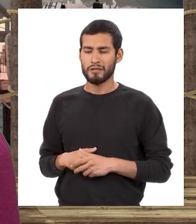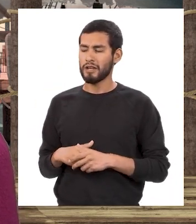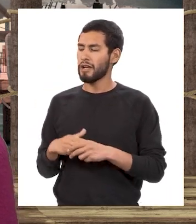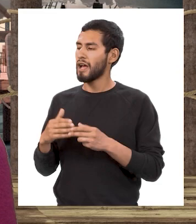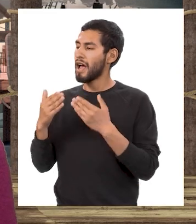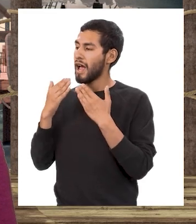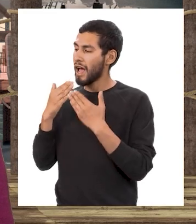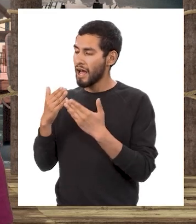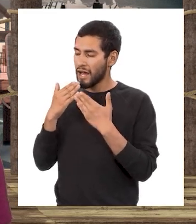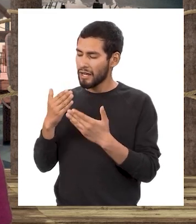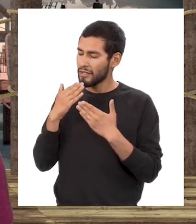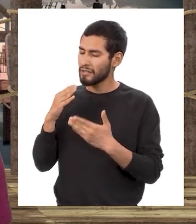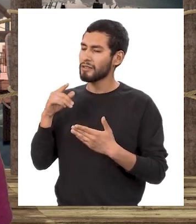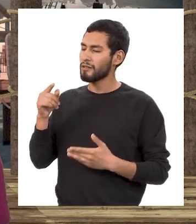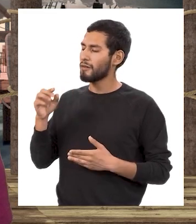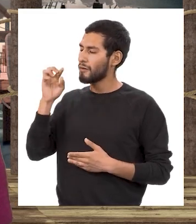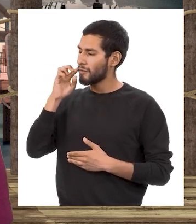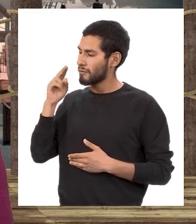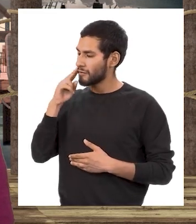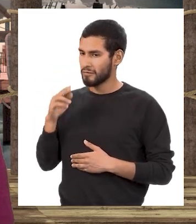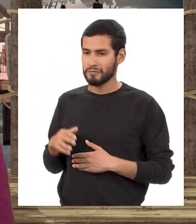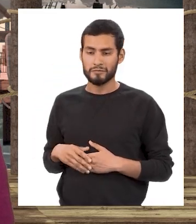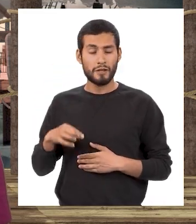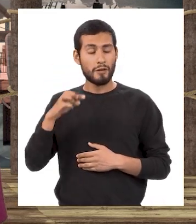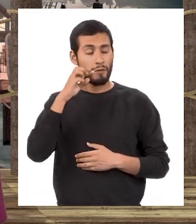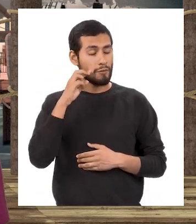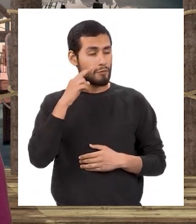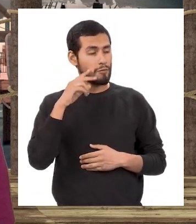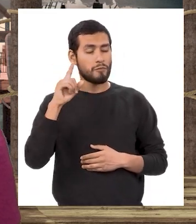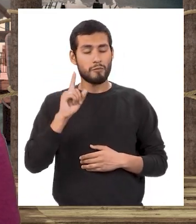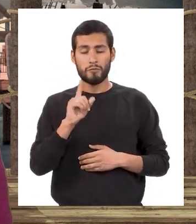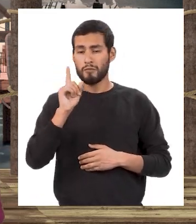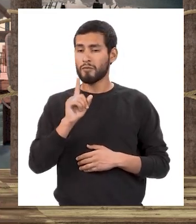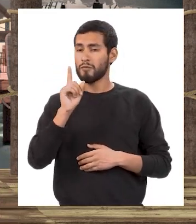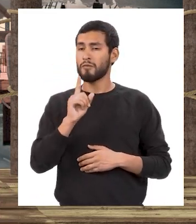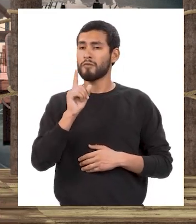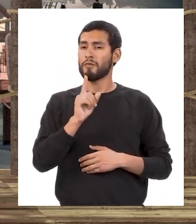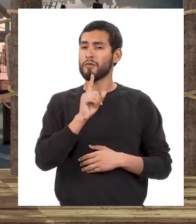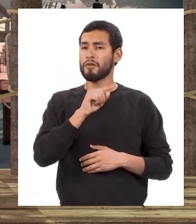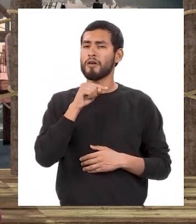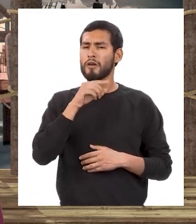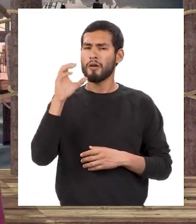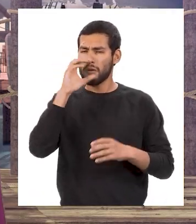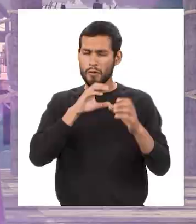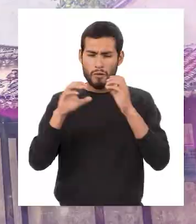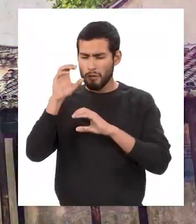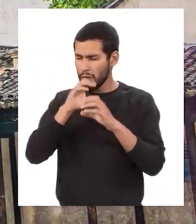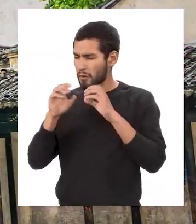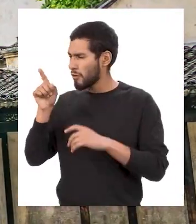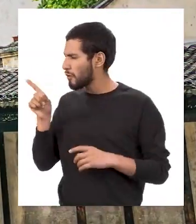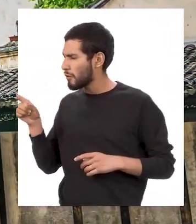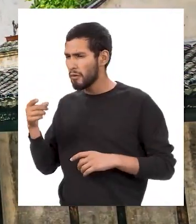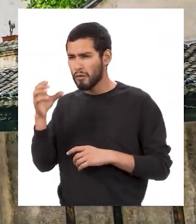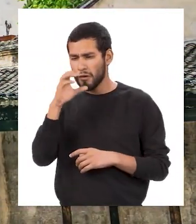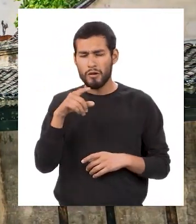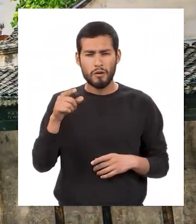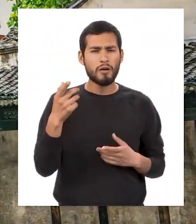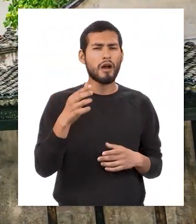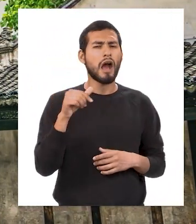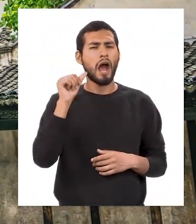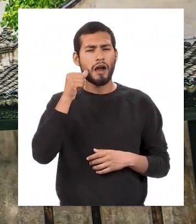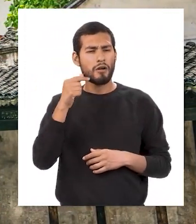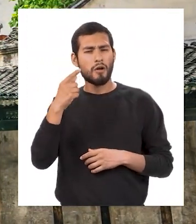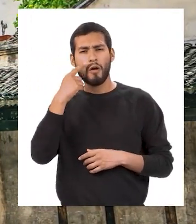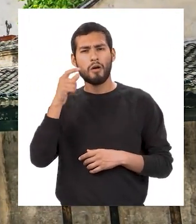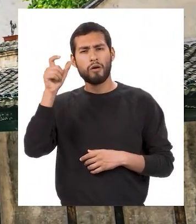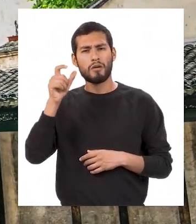ella. Muchísimas gracias, Mr. Fogg. Mr. Fogg recorrió gran parte de Hong Kong tratando de encontrar al